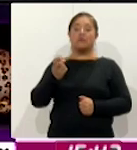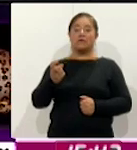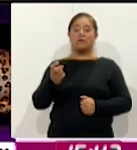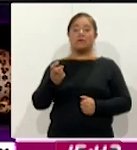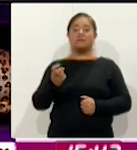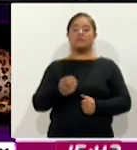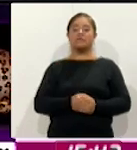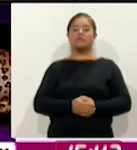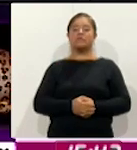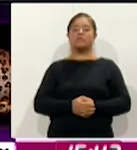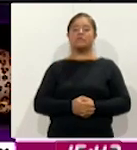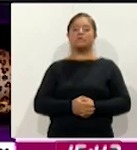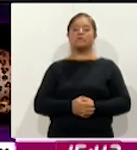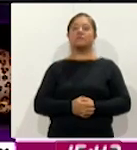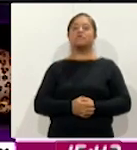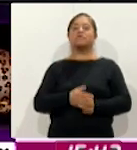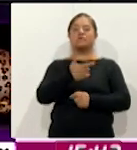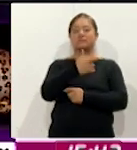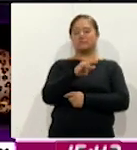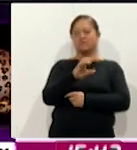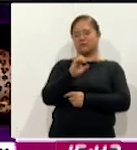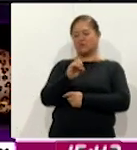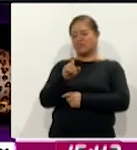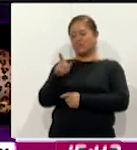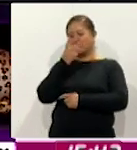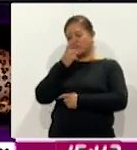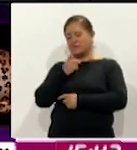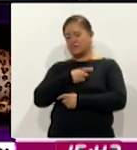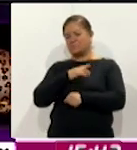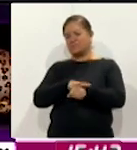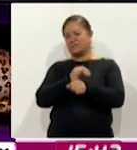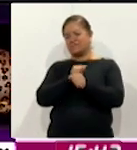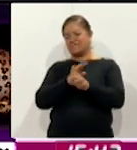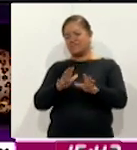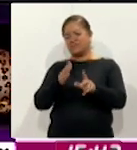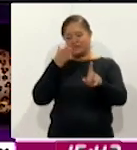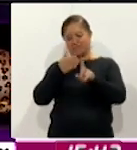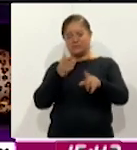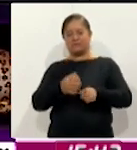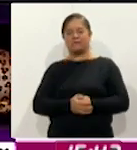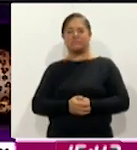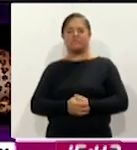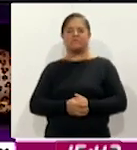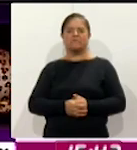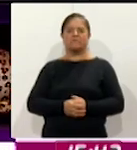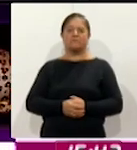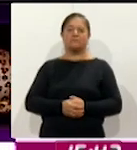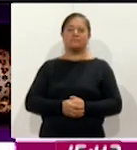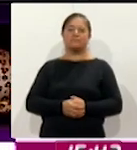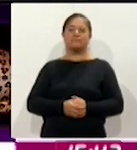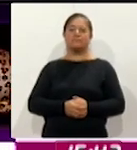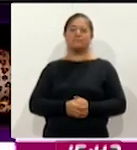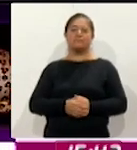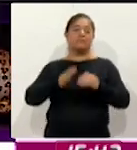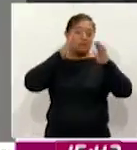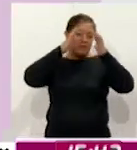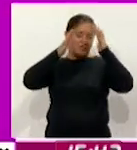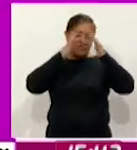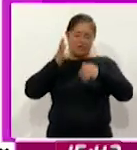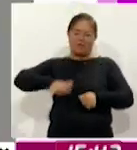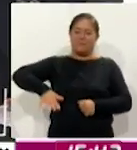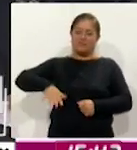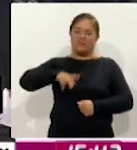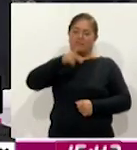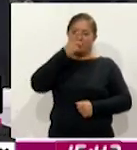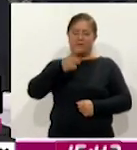detalles, nos vamos a enlazar con mi compañero Giovanni Valdés, quien tiene más información al respecto. Adelante. Nelly, lo mencionaste muy bien, pues la